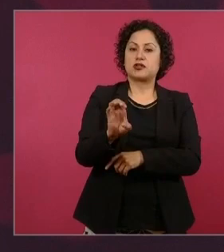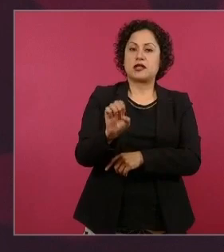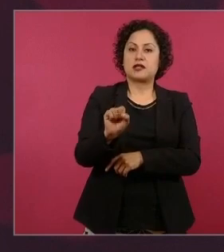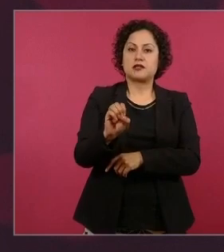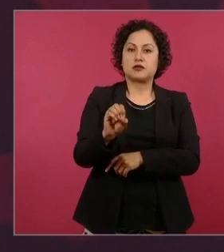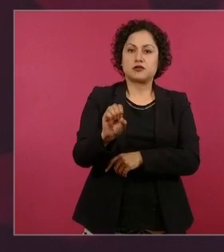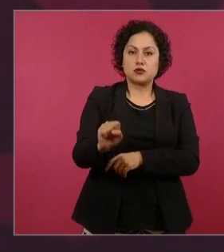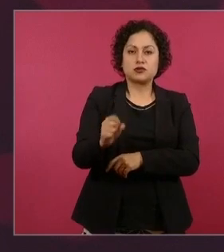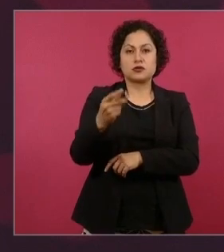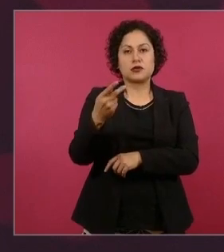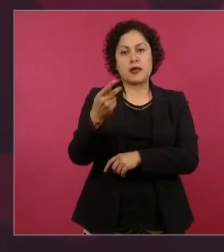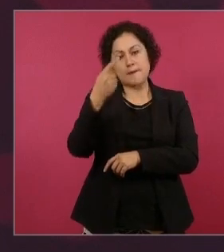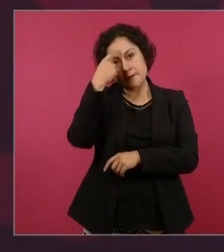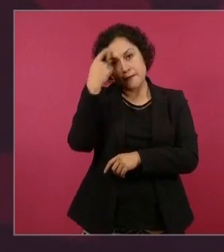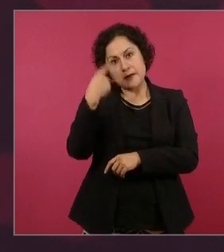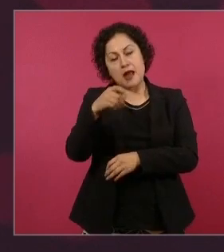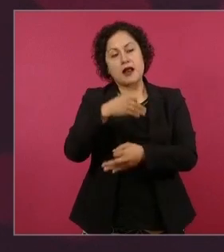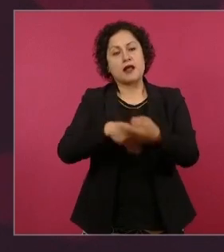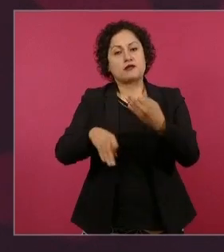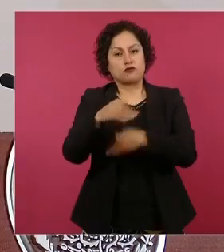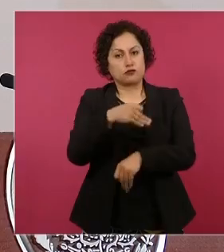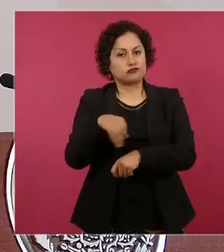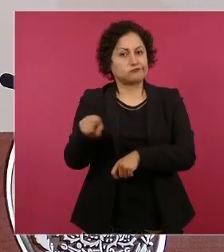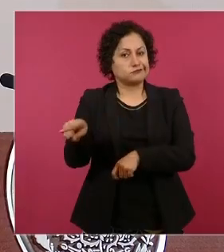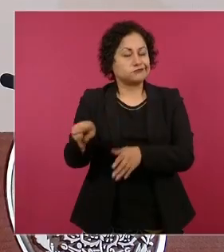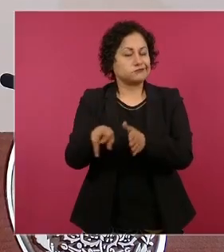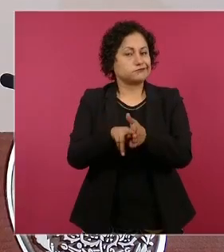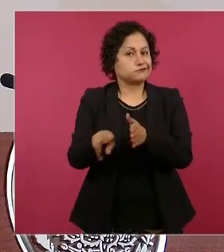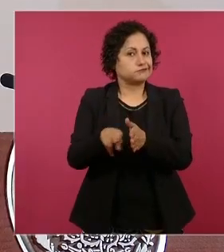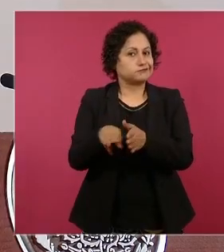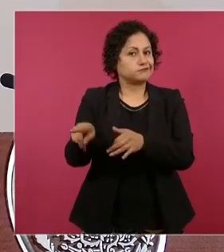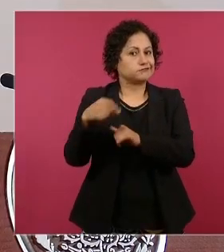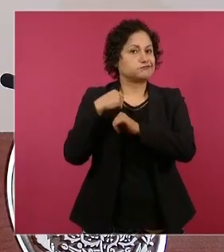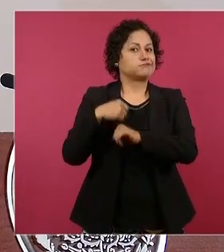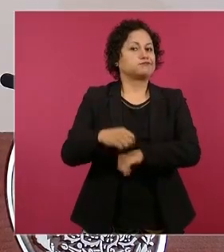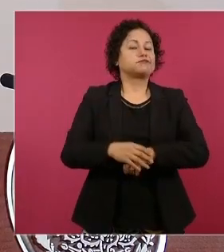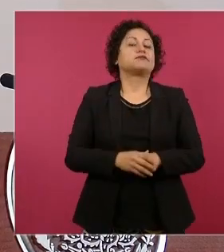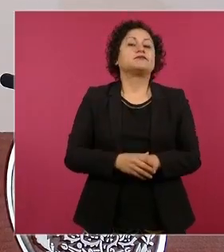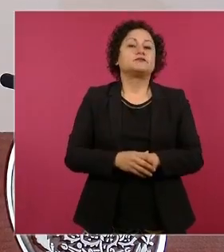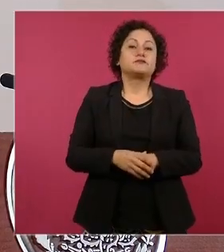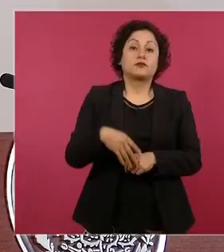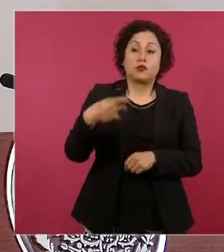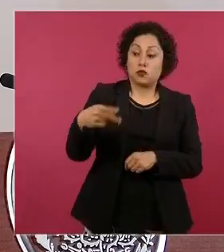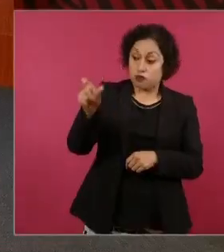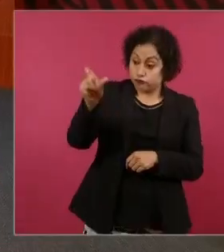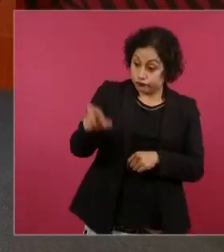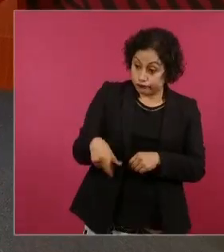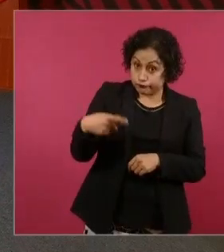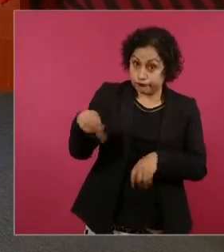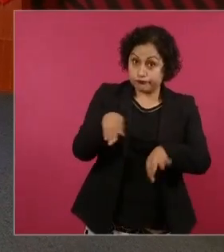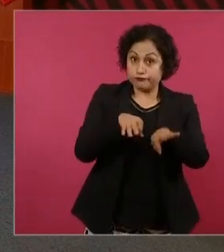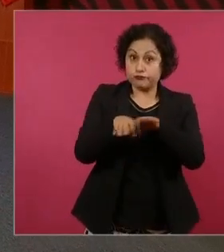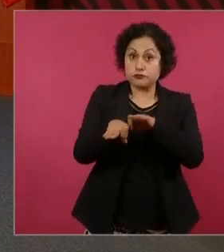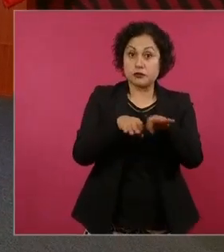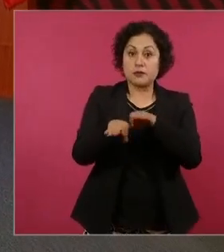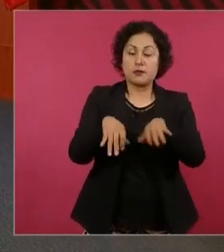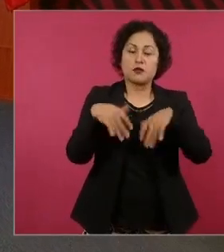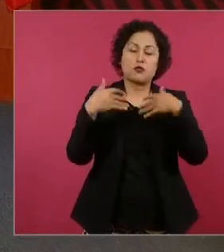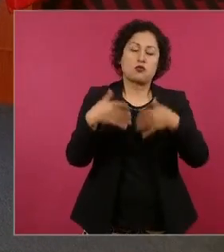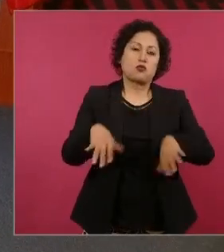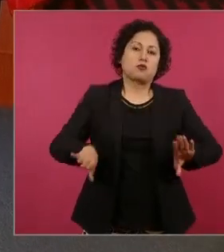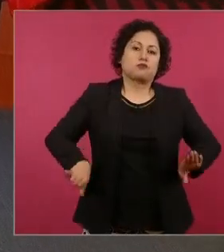pasado. Su periodismo se caracterizó por combatir el oficialismo del